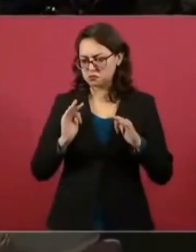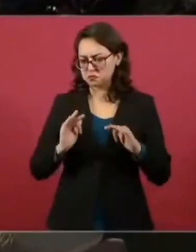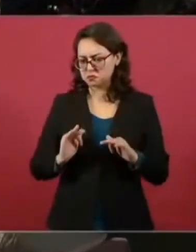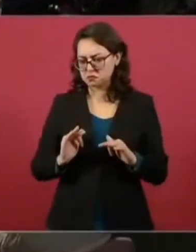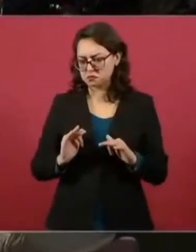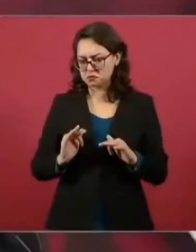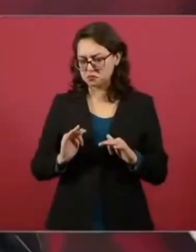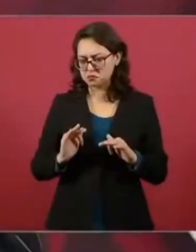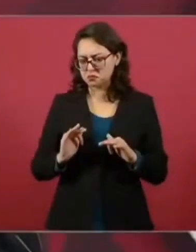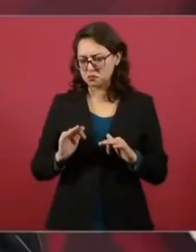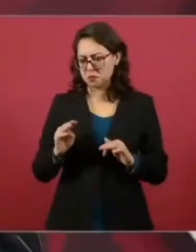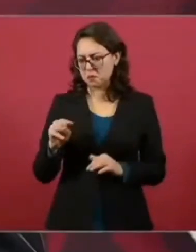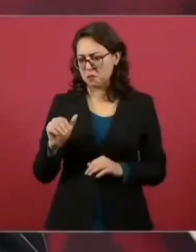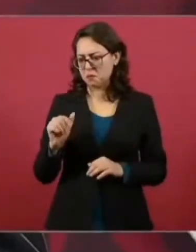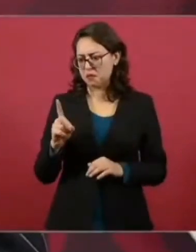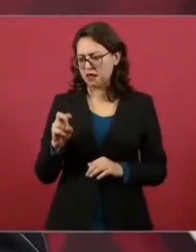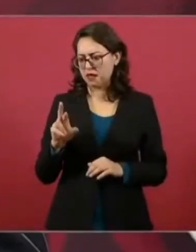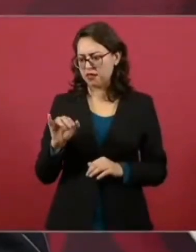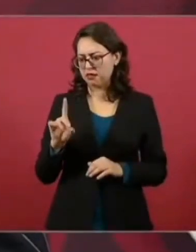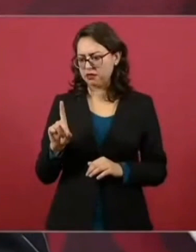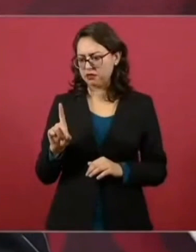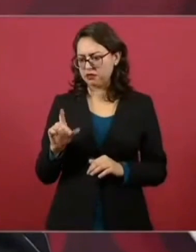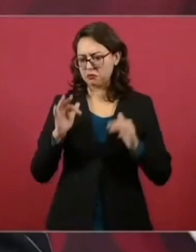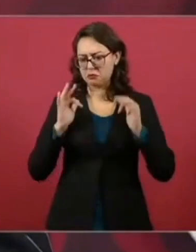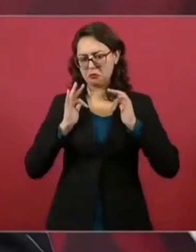era aplaudido, alabado.